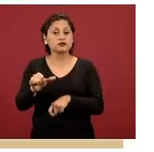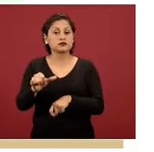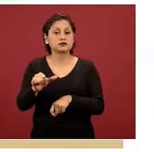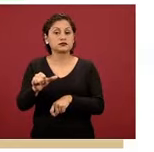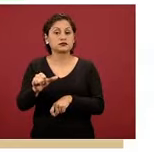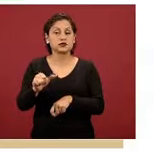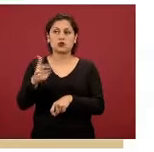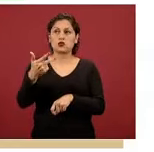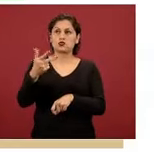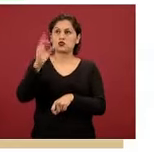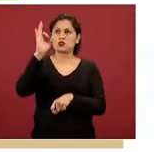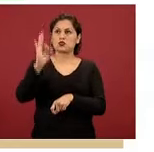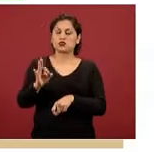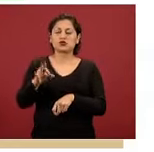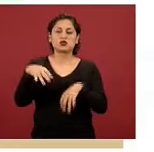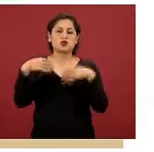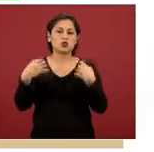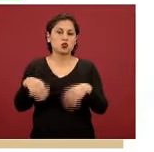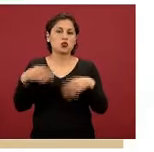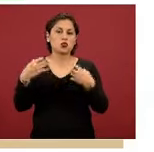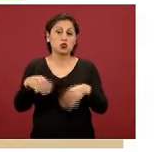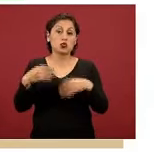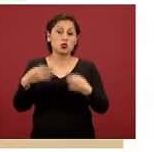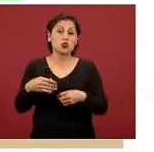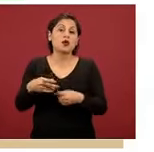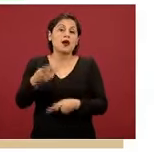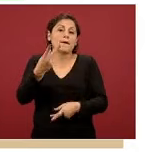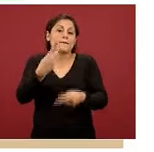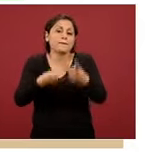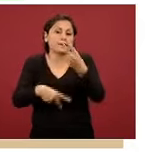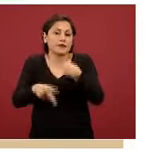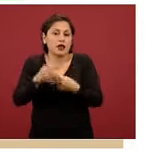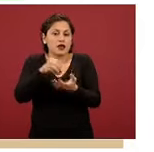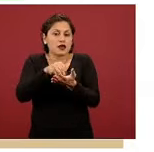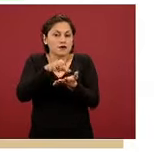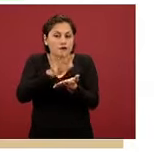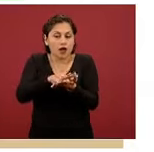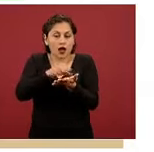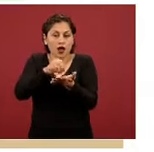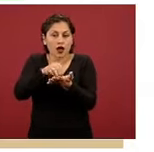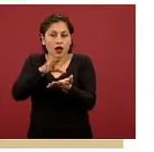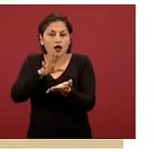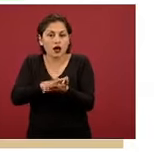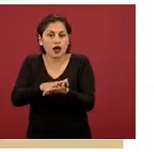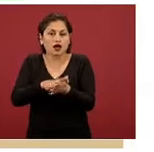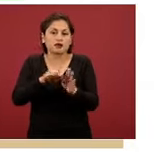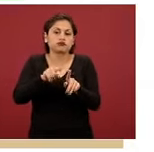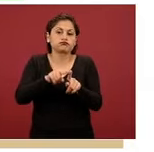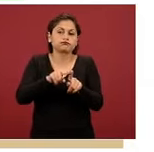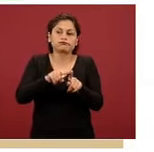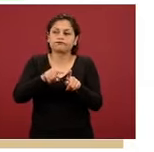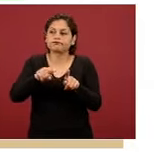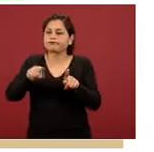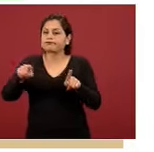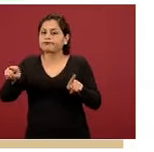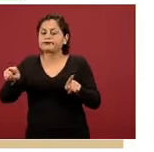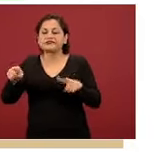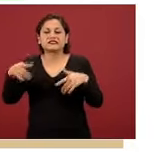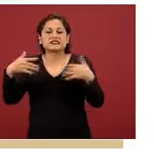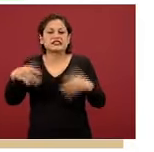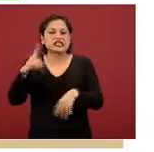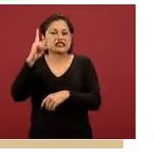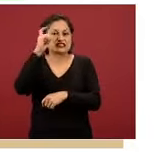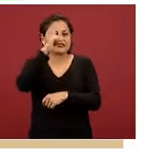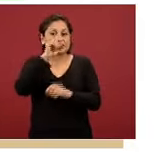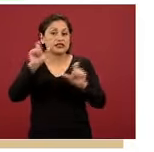tan pequeña, es esperable que conforme llegan nuevos datos, esta reducción ya no se logre verificar. Lo que se